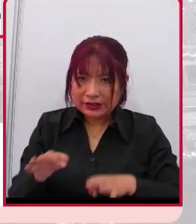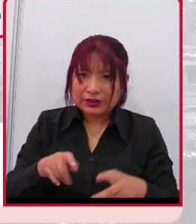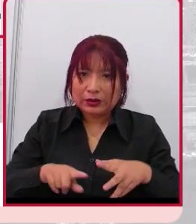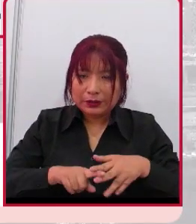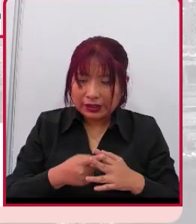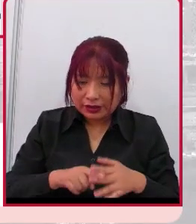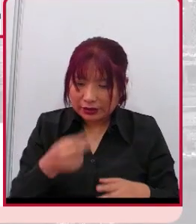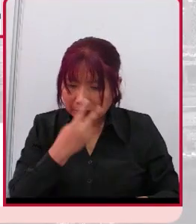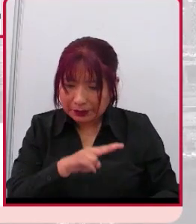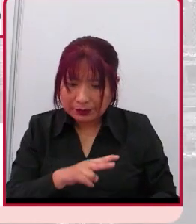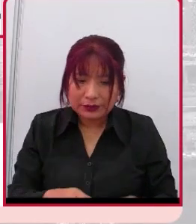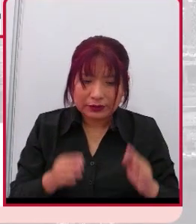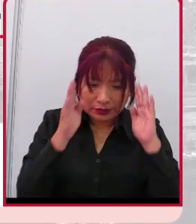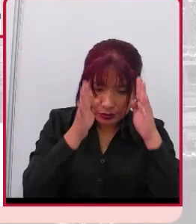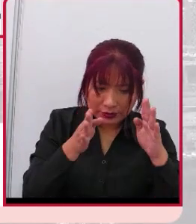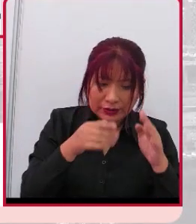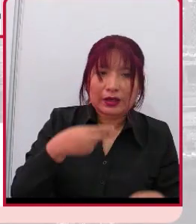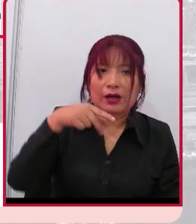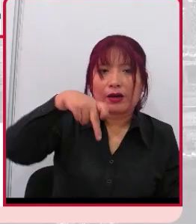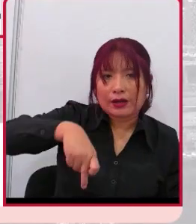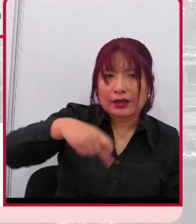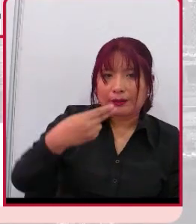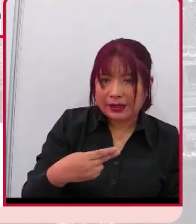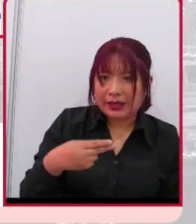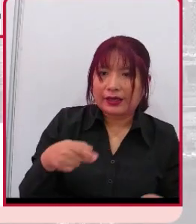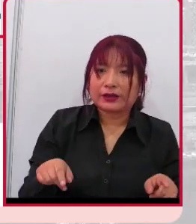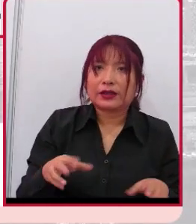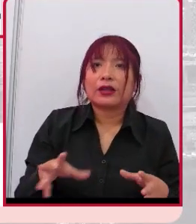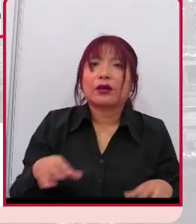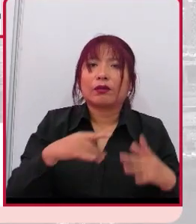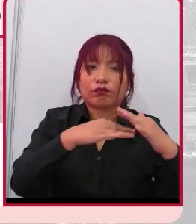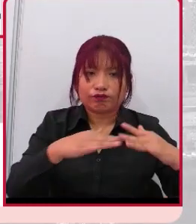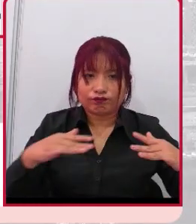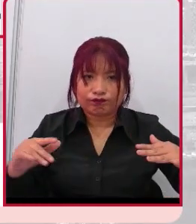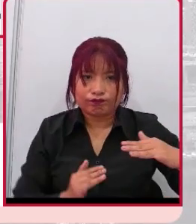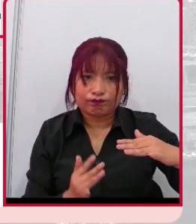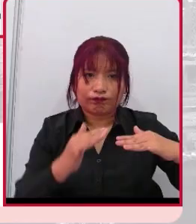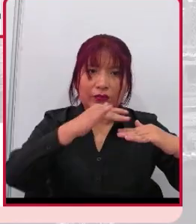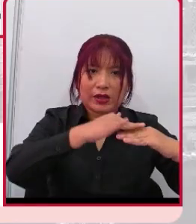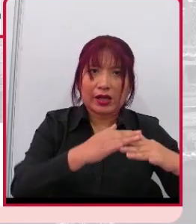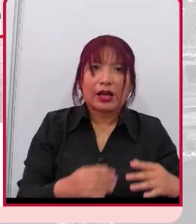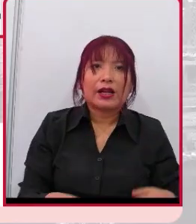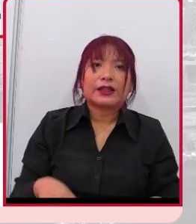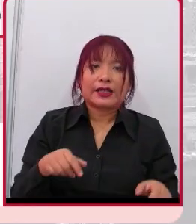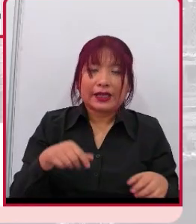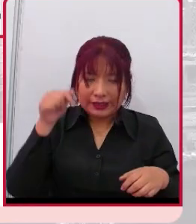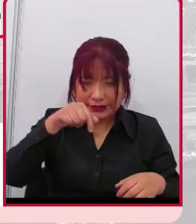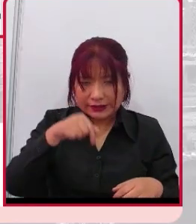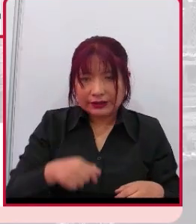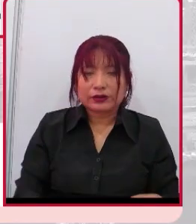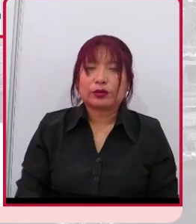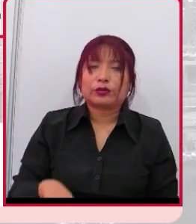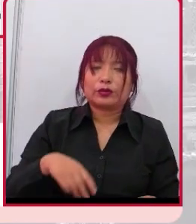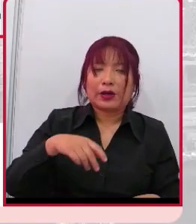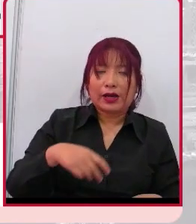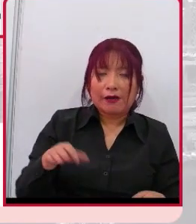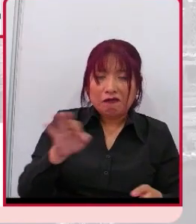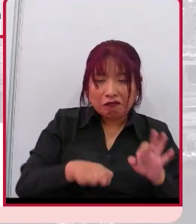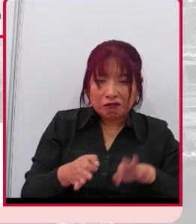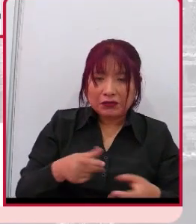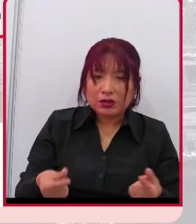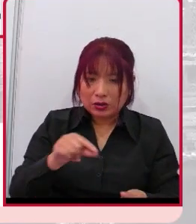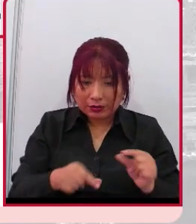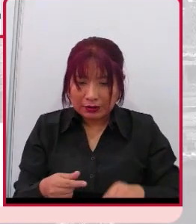físico-mecánico enfocamos el tema del pH, considerando que la flotación es un proceso físico-químico. Y encontramos que en estas tres variables,